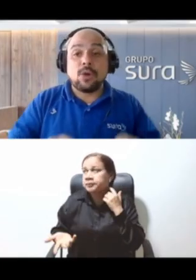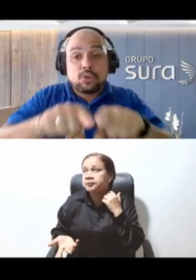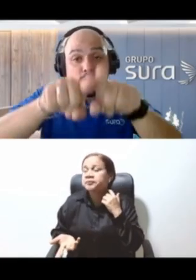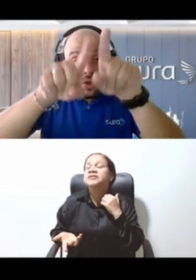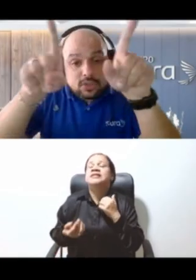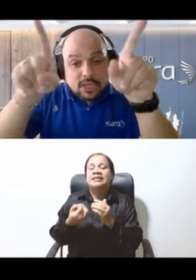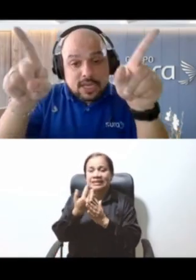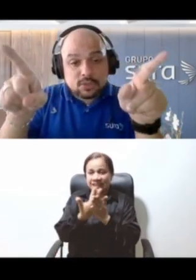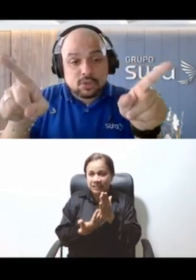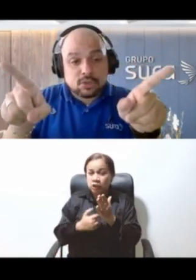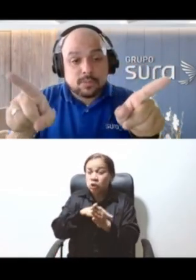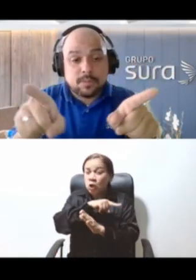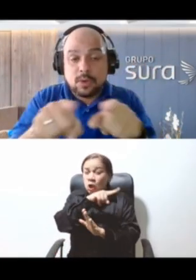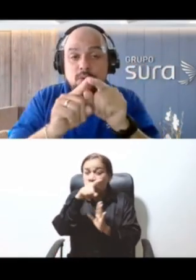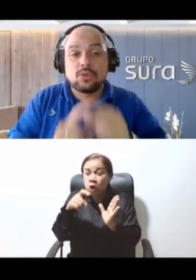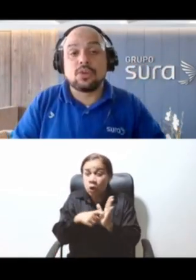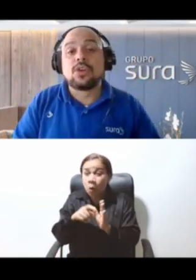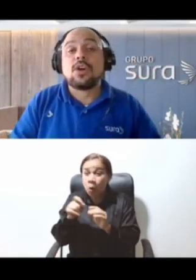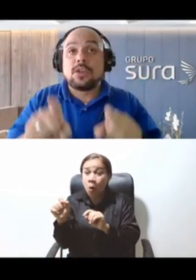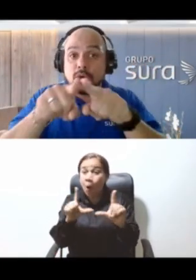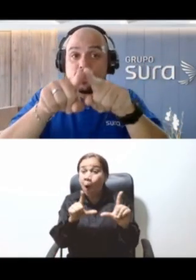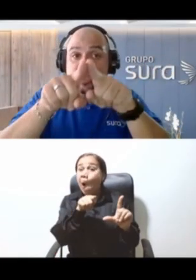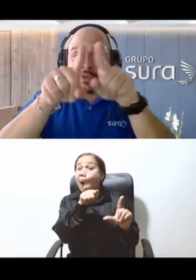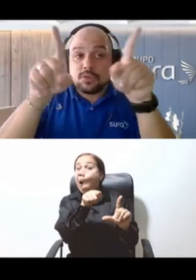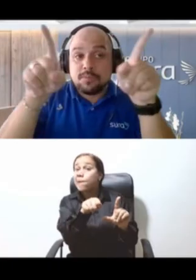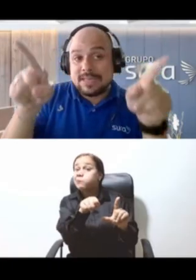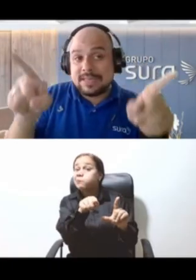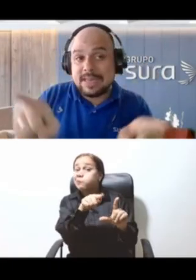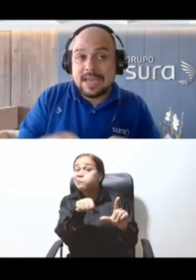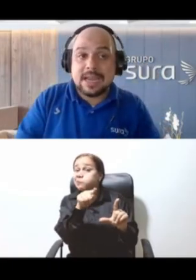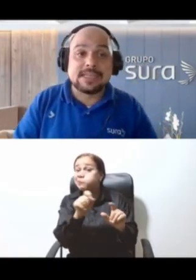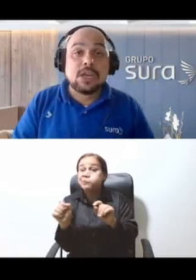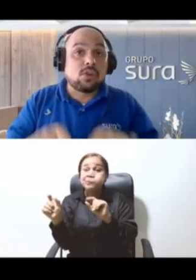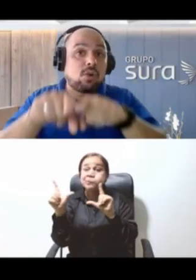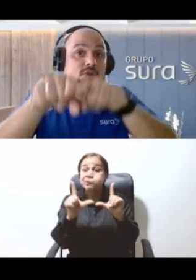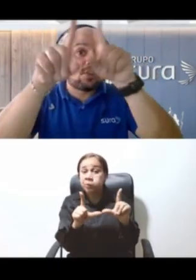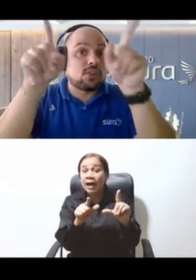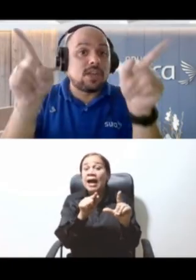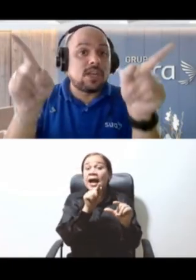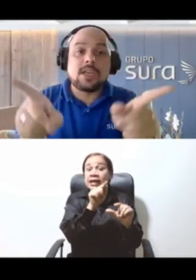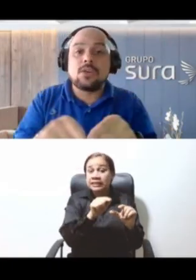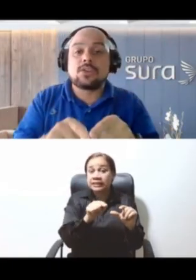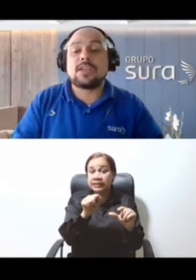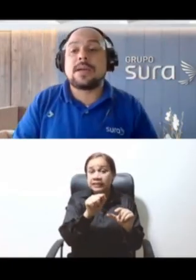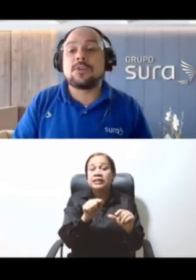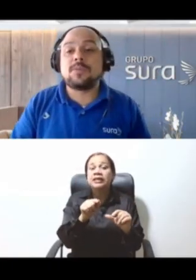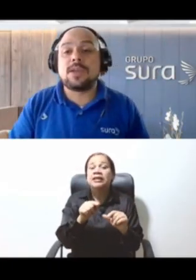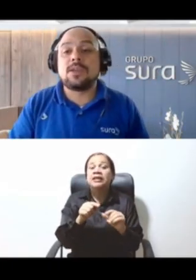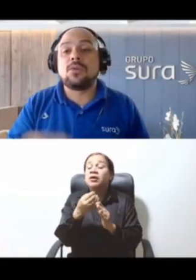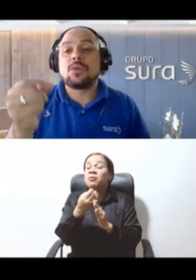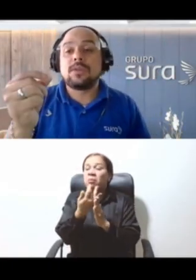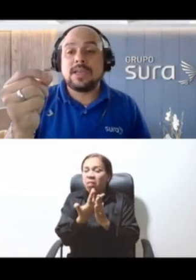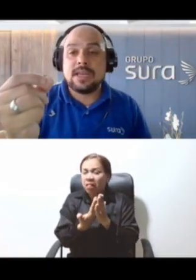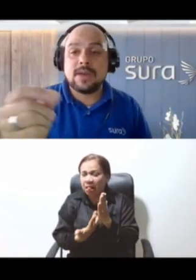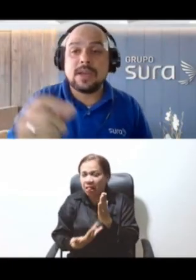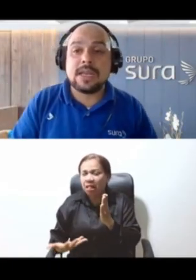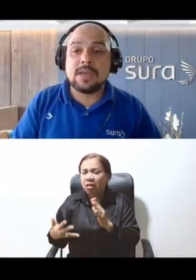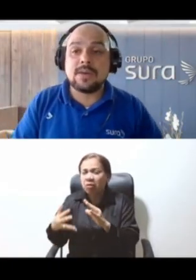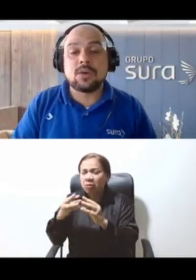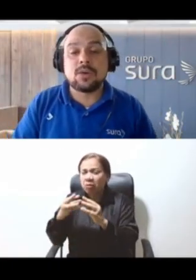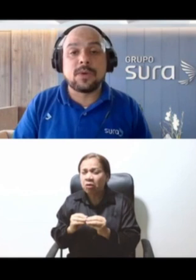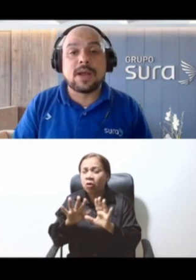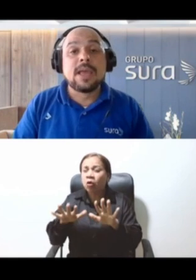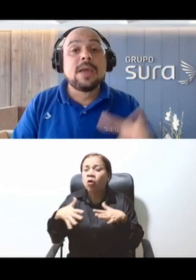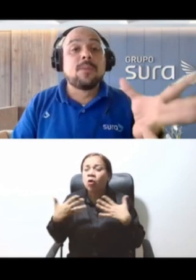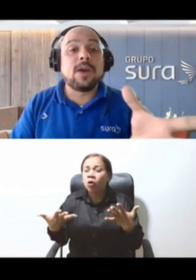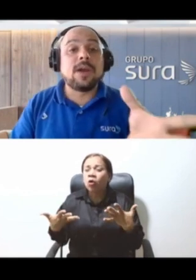sangre. Pero todos estos productos, todos estos materiales, todos estos líquidos que estamos viendo